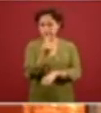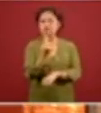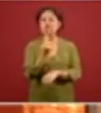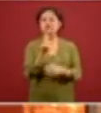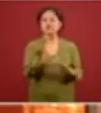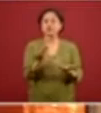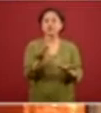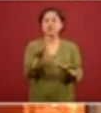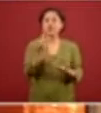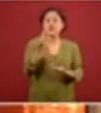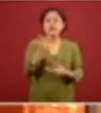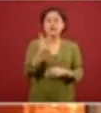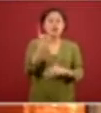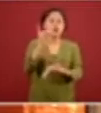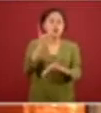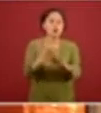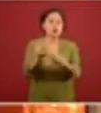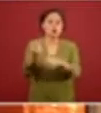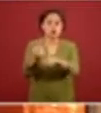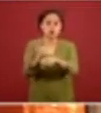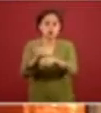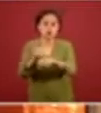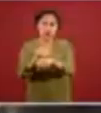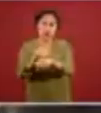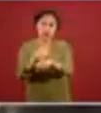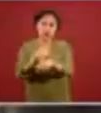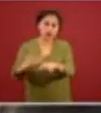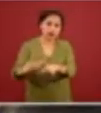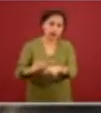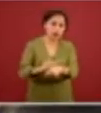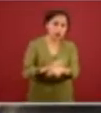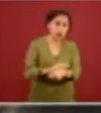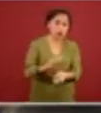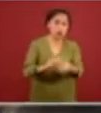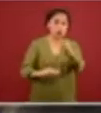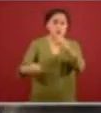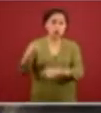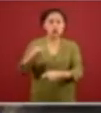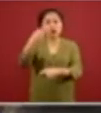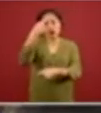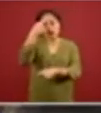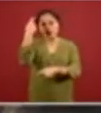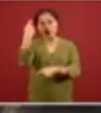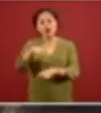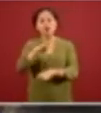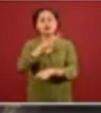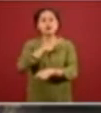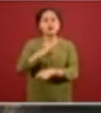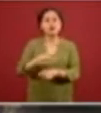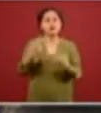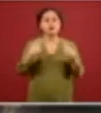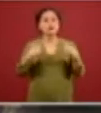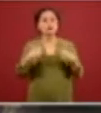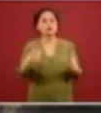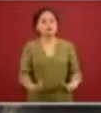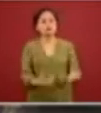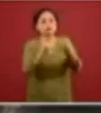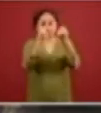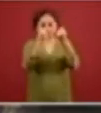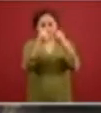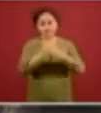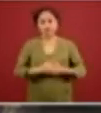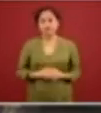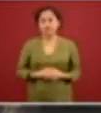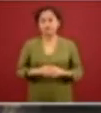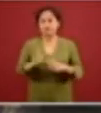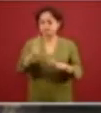único método para poder nuevamente sustituir la función de esta persona. Y precisamente aquí